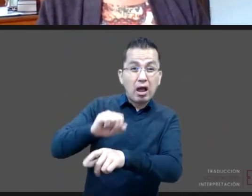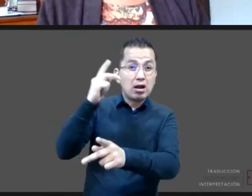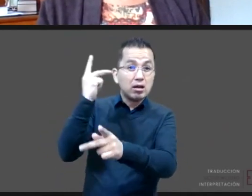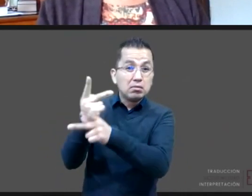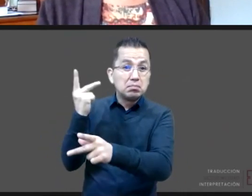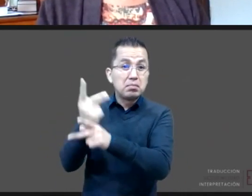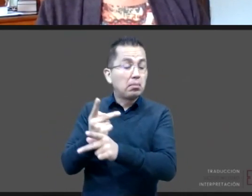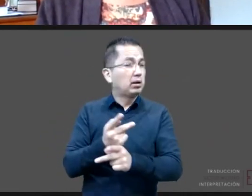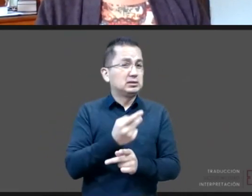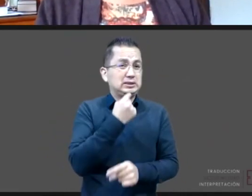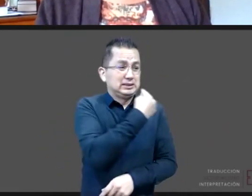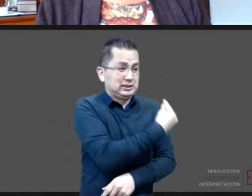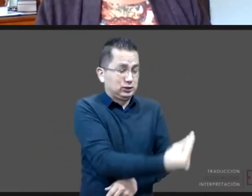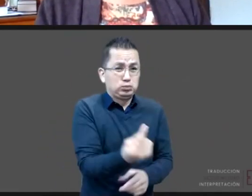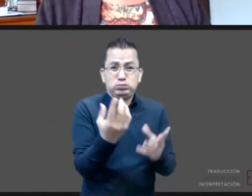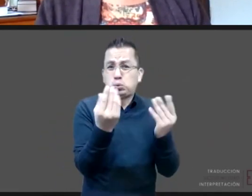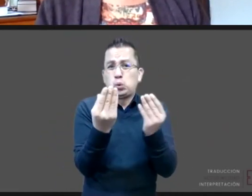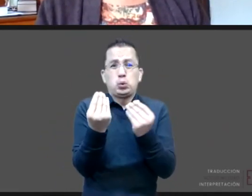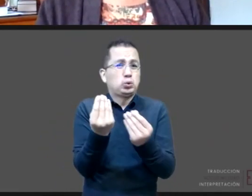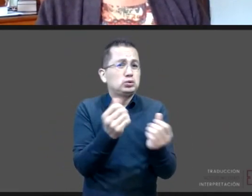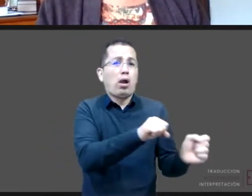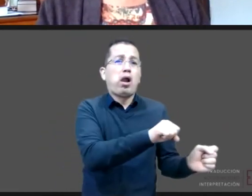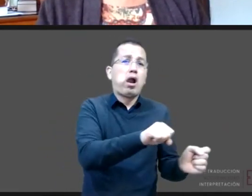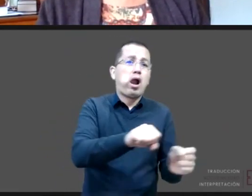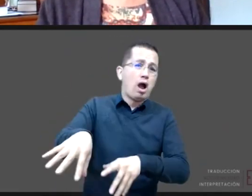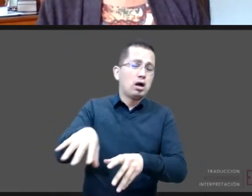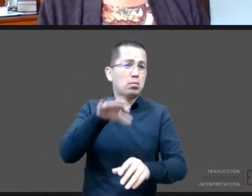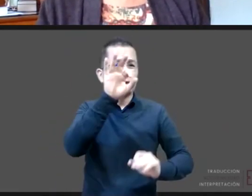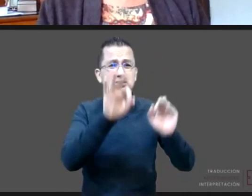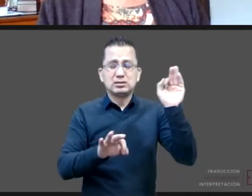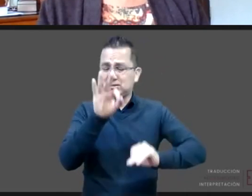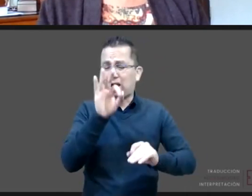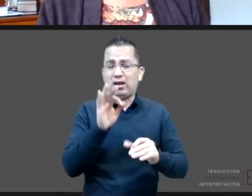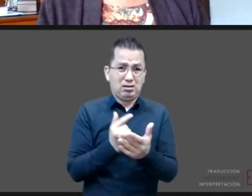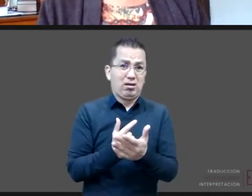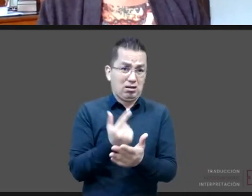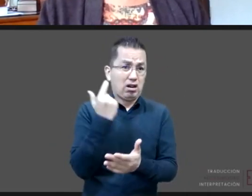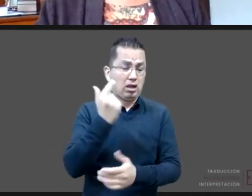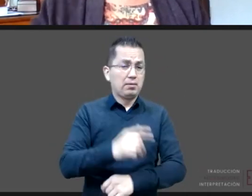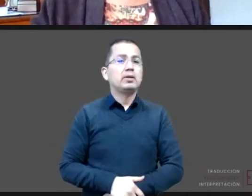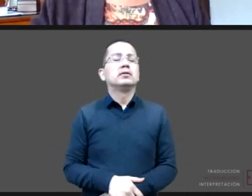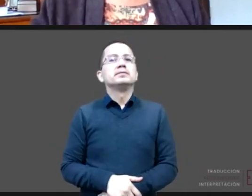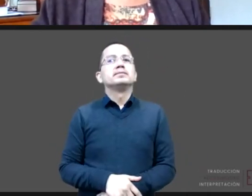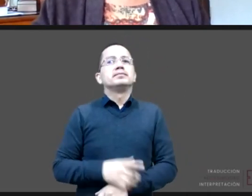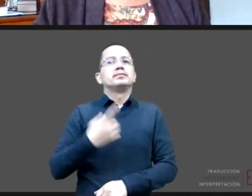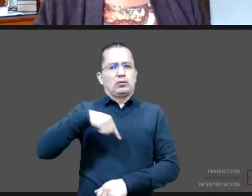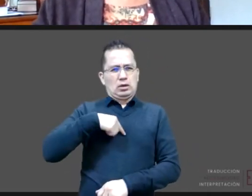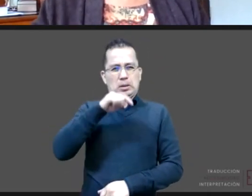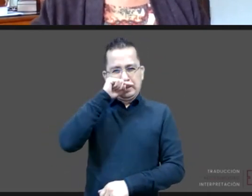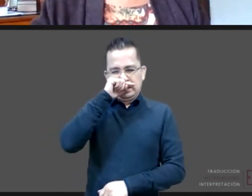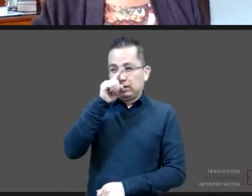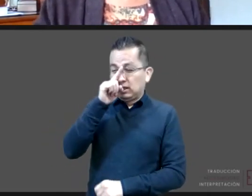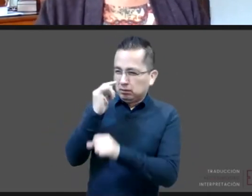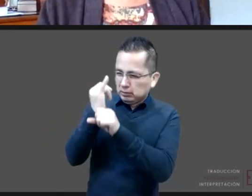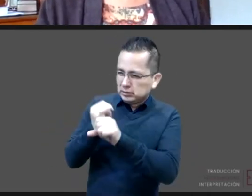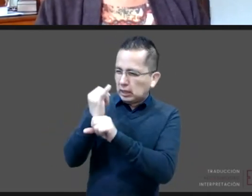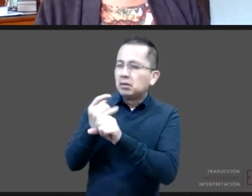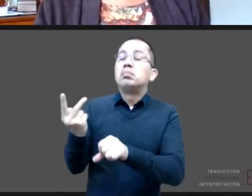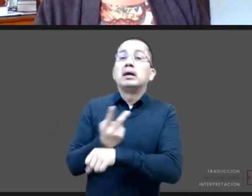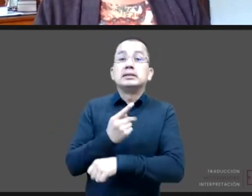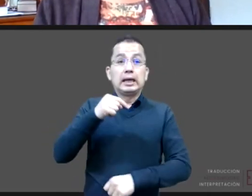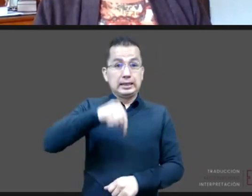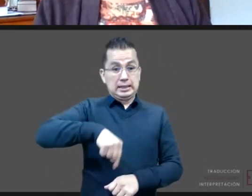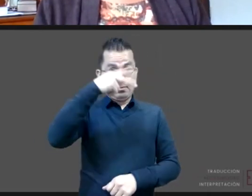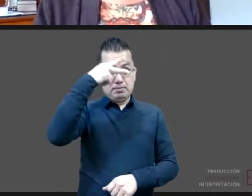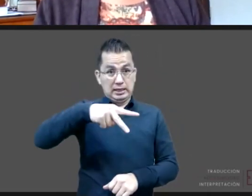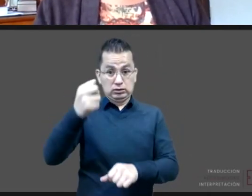en estas investigaciones que nosotros hemos hecho descubrimos que para el Ministerio de Educación de México los